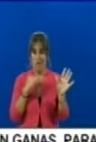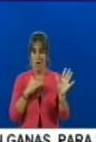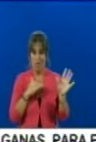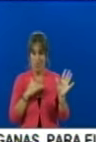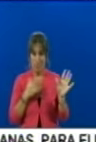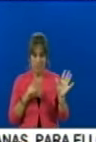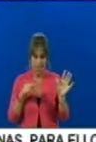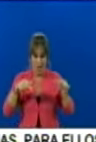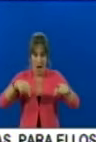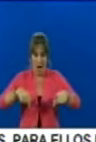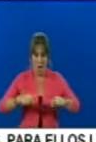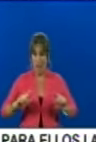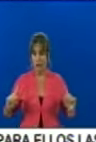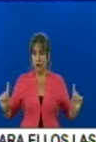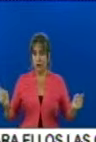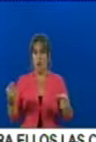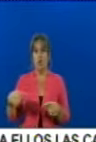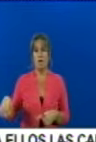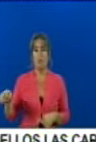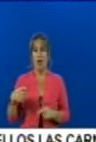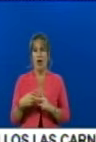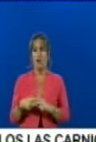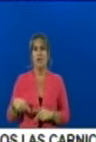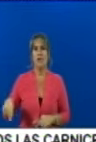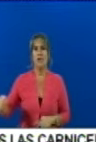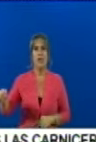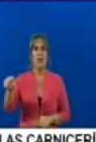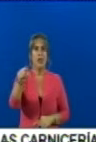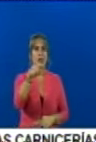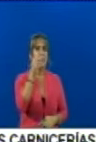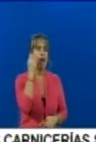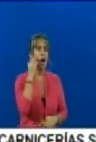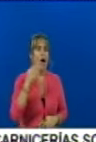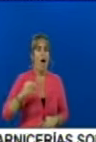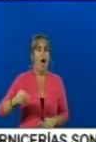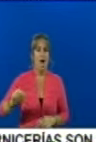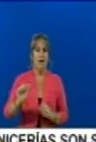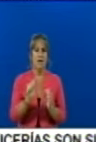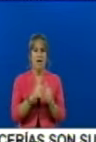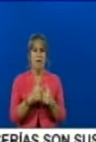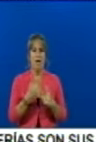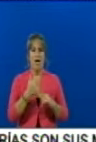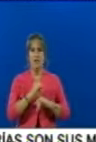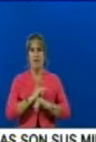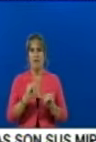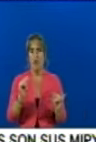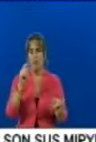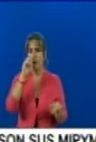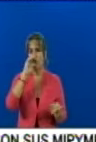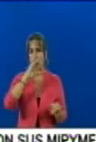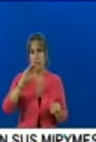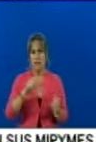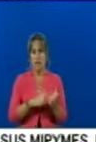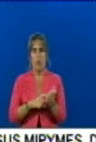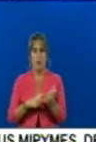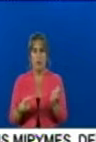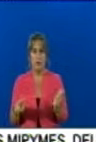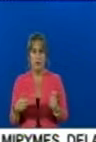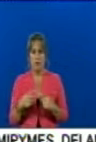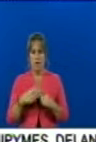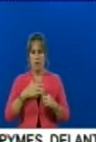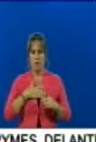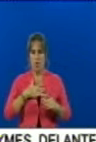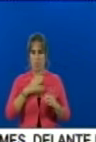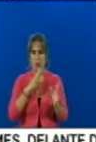minuto ya todos los municipios tienen cobertura de 3 días de harina. Se ha estado informando incluso por el Noticiero Nacional de Televisión, por las propias